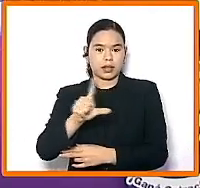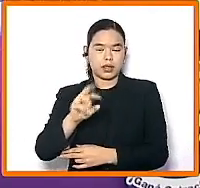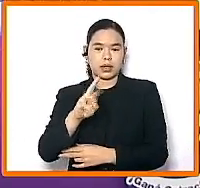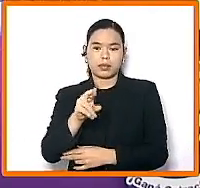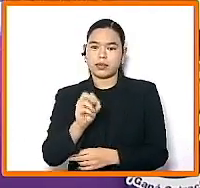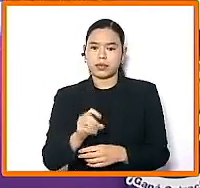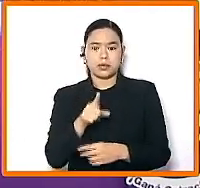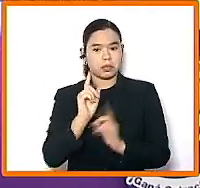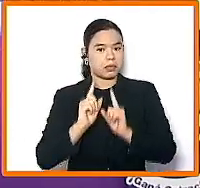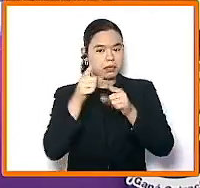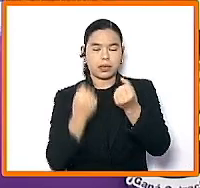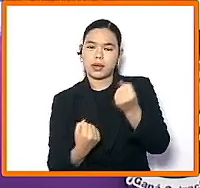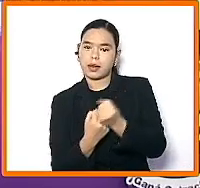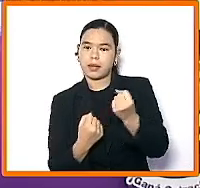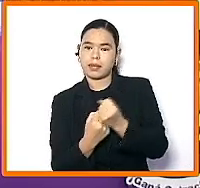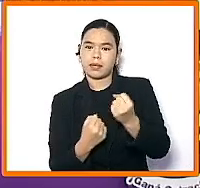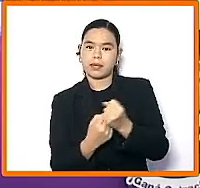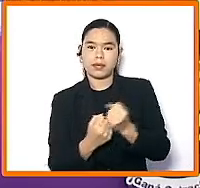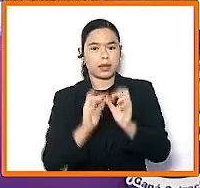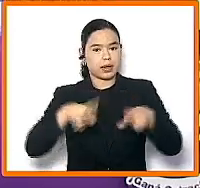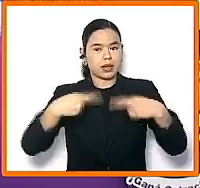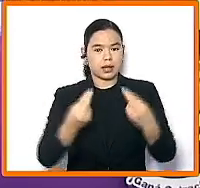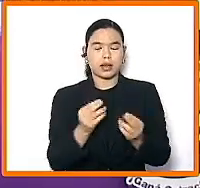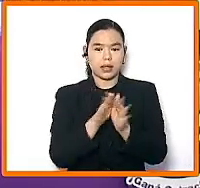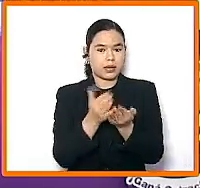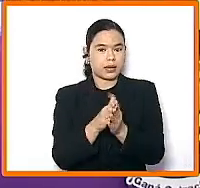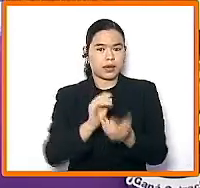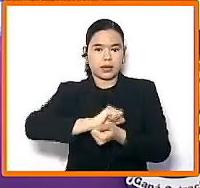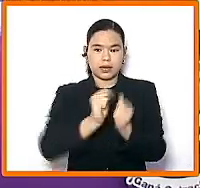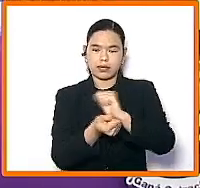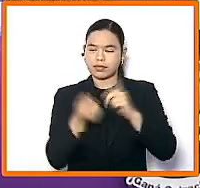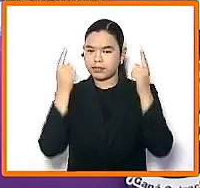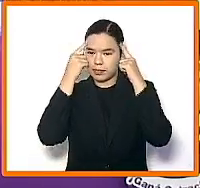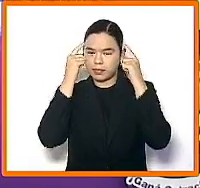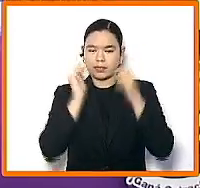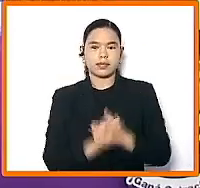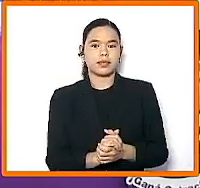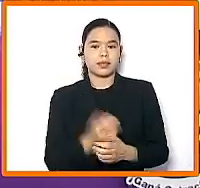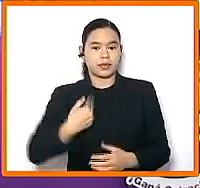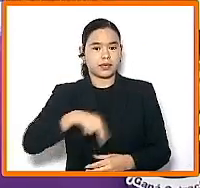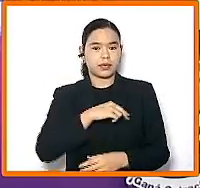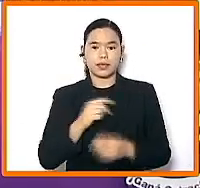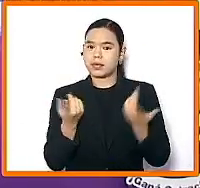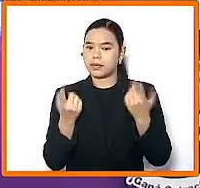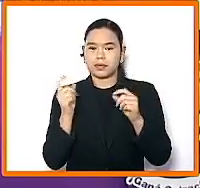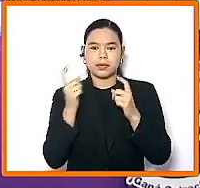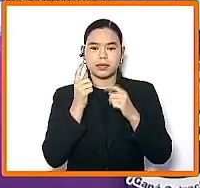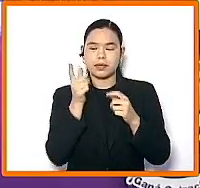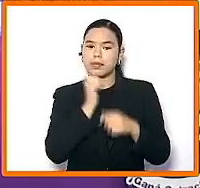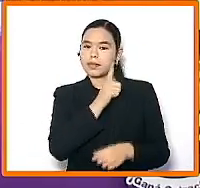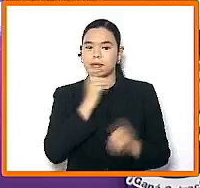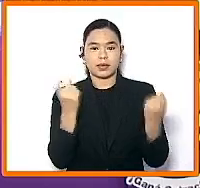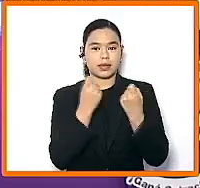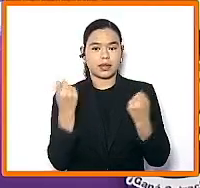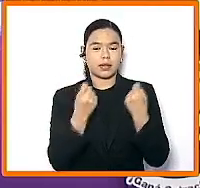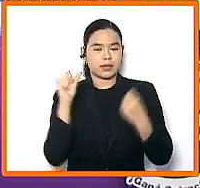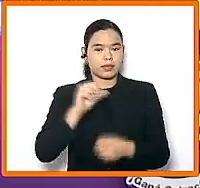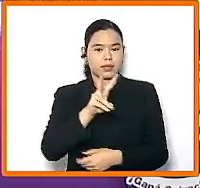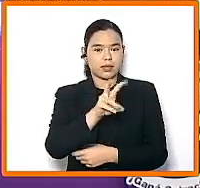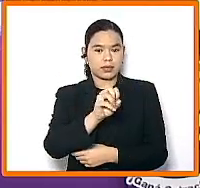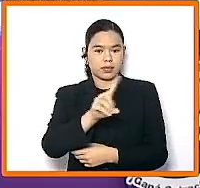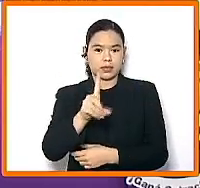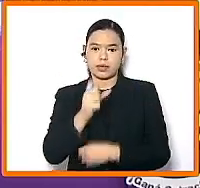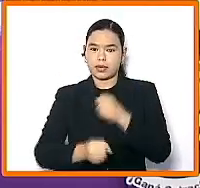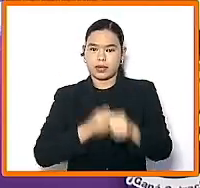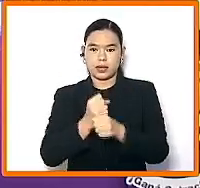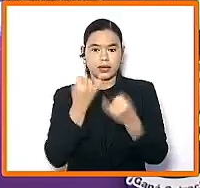asistencia estás apoyando a la Fundación Dona un Libro, Cambia una Mente. Nosotros nos ganamos la loto celebrando 201 años de